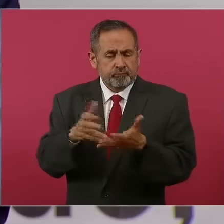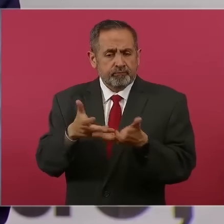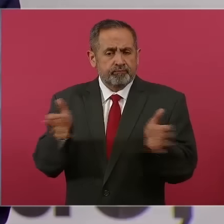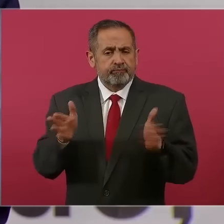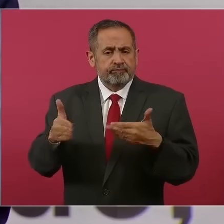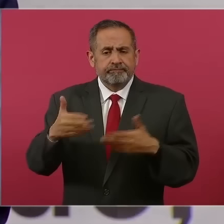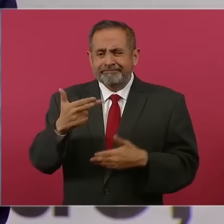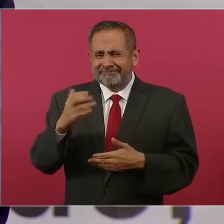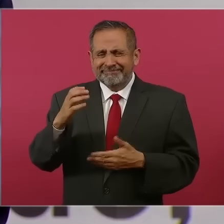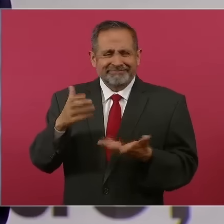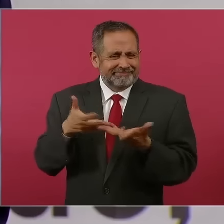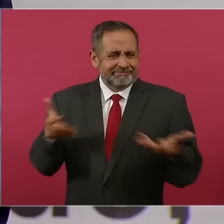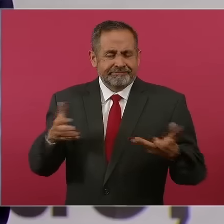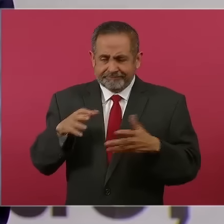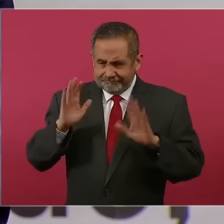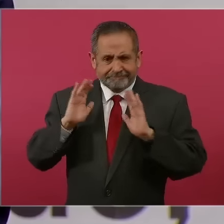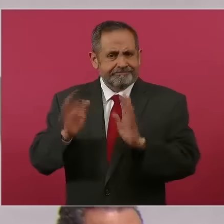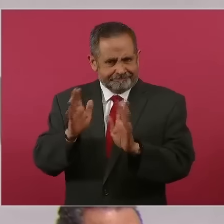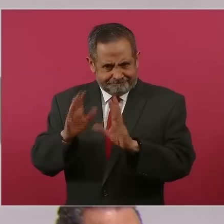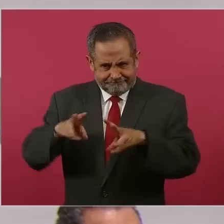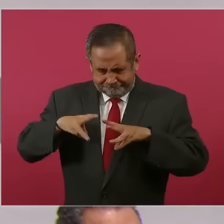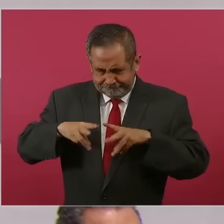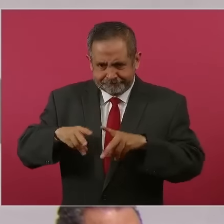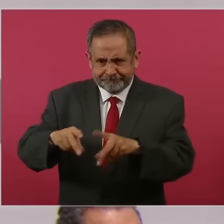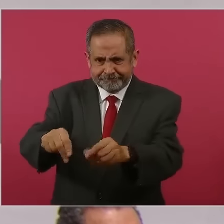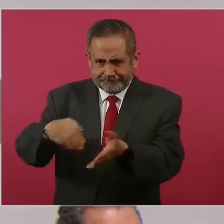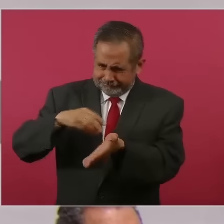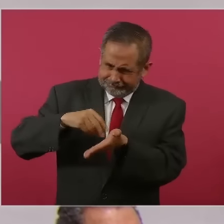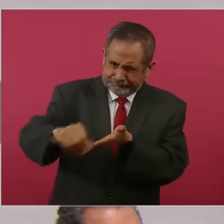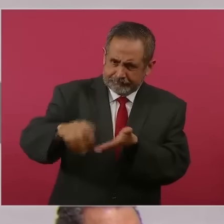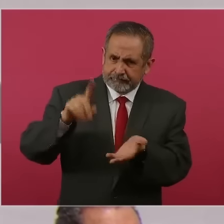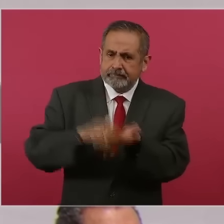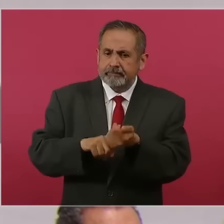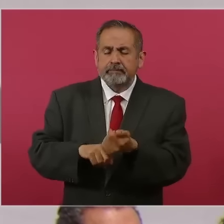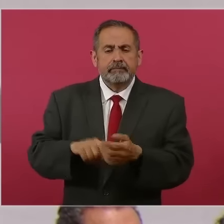hectáreas sembradas con